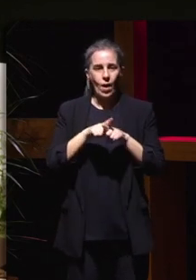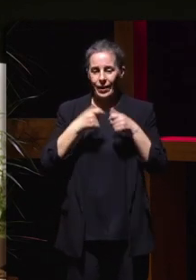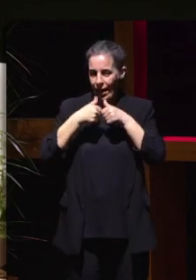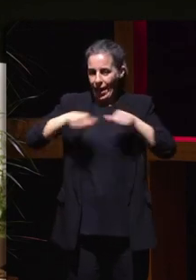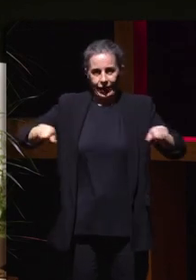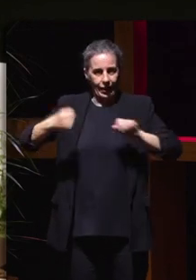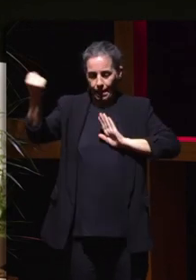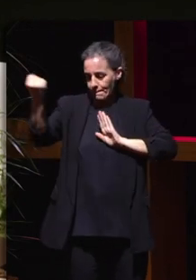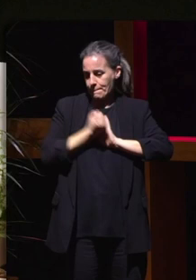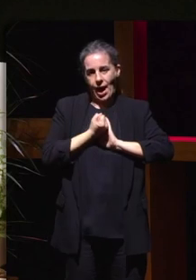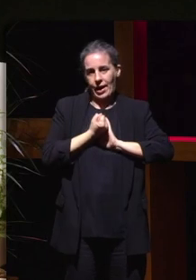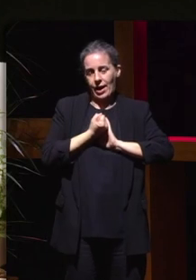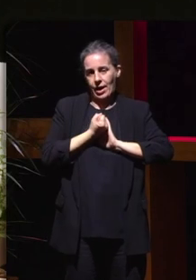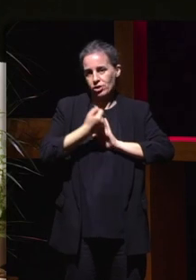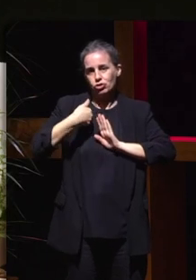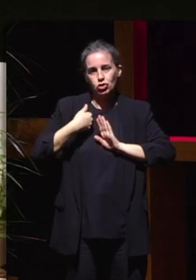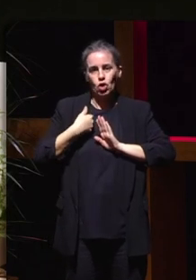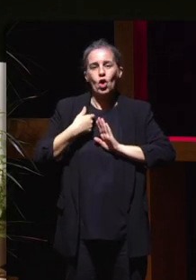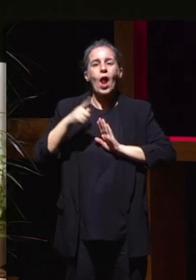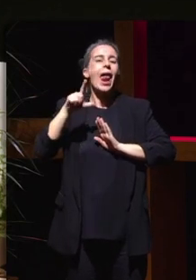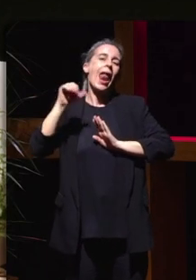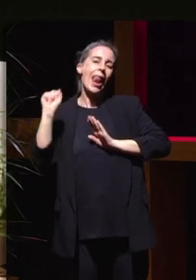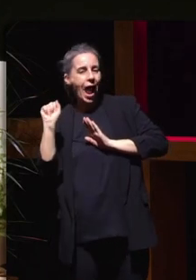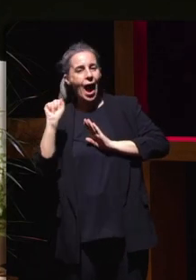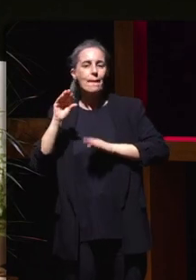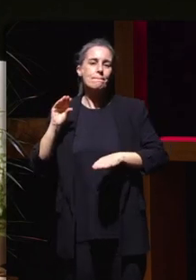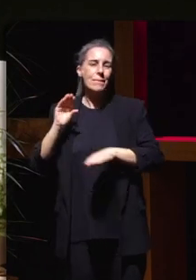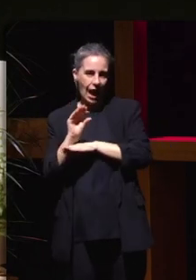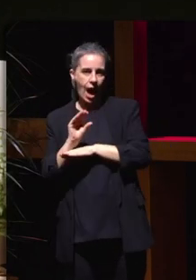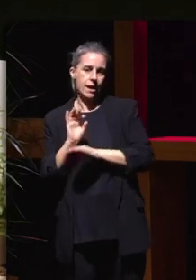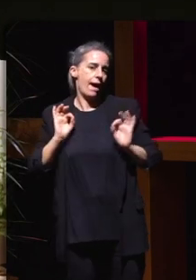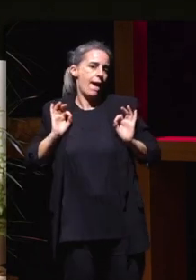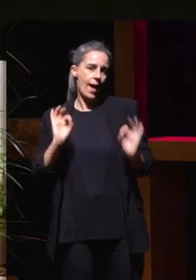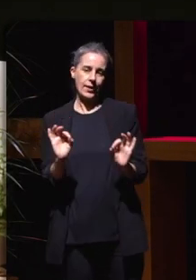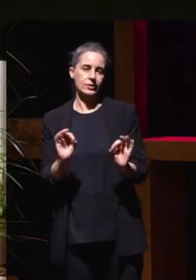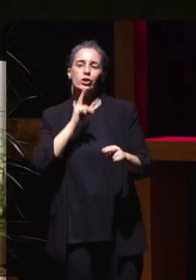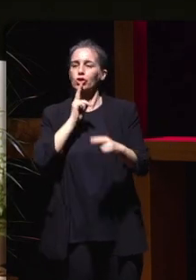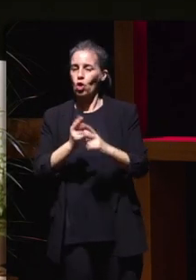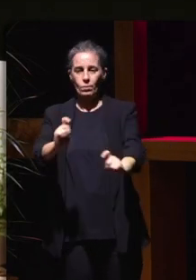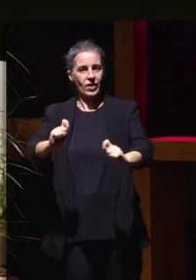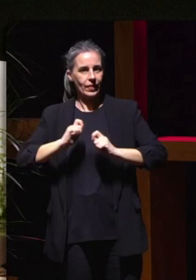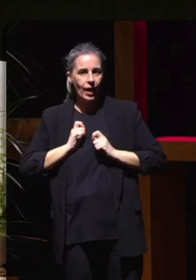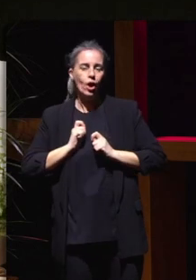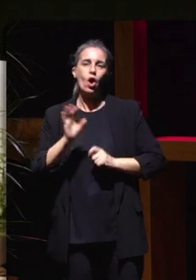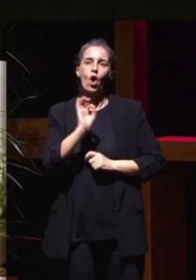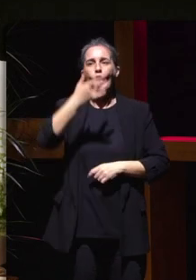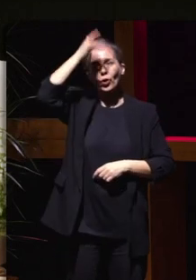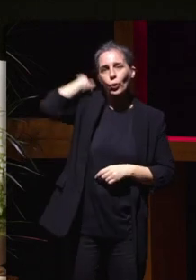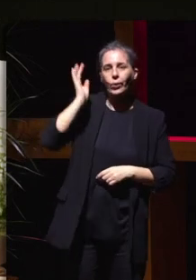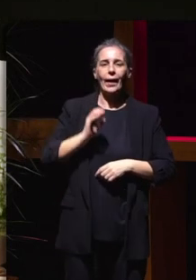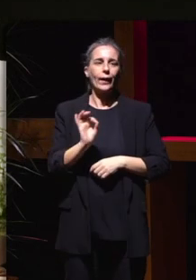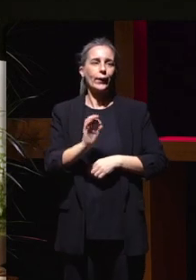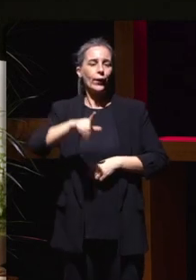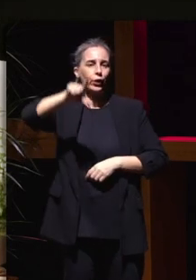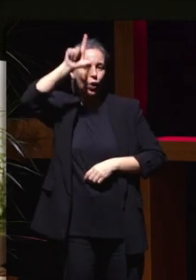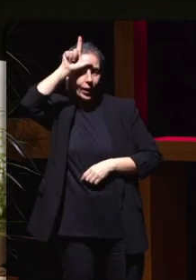abolseira durante muchísimos años a miamida Y así fue un emoitos sitios a bolseira a rubia a novata